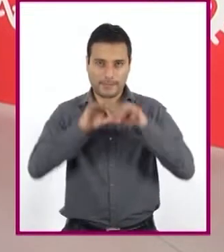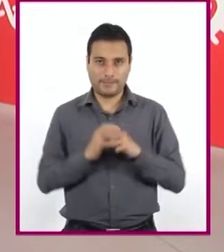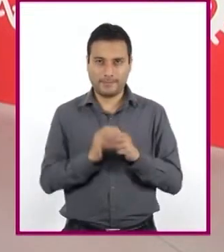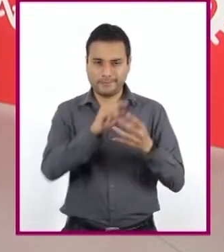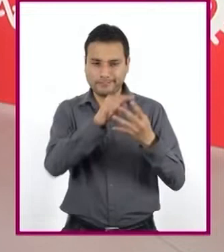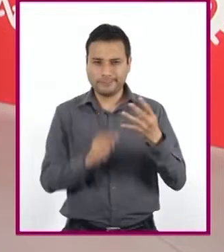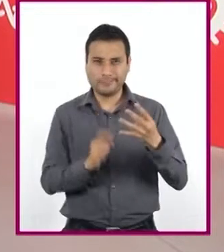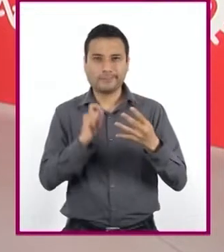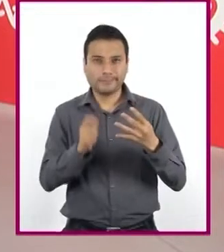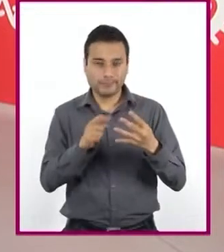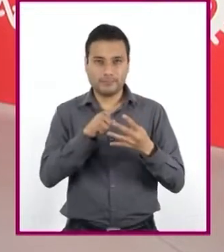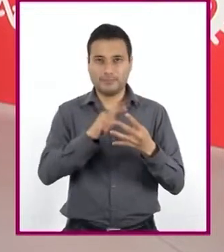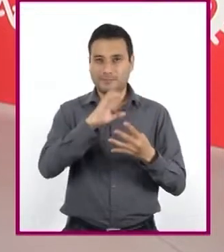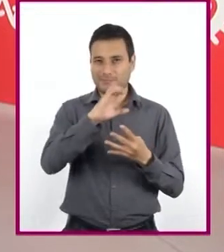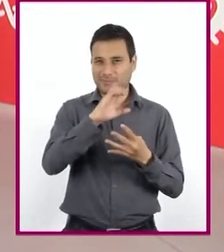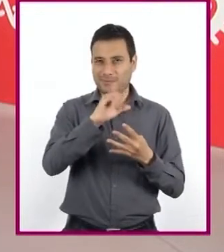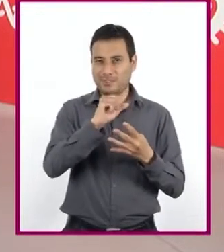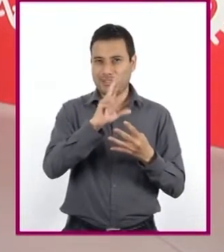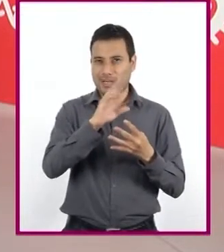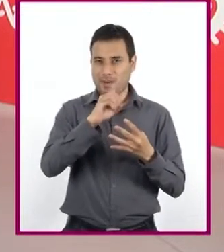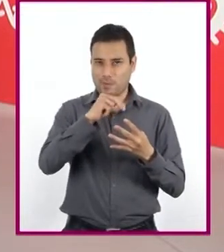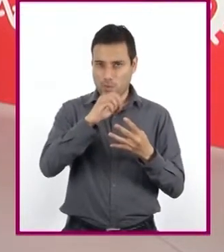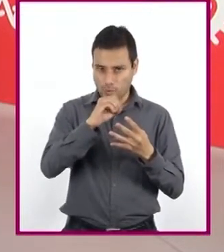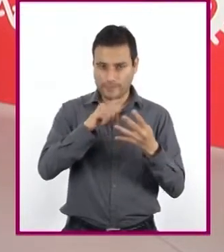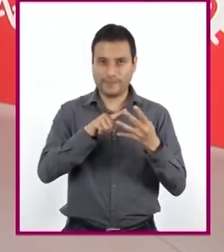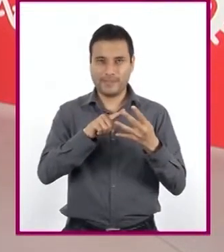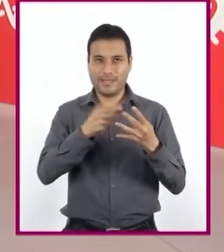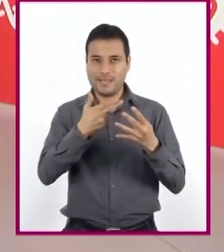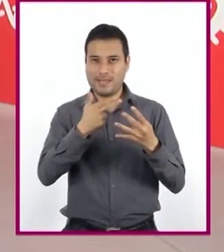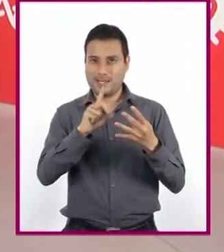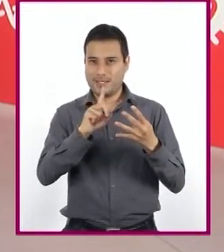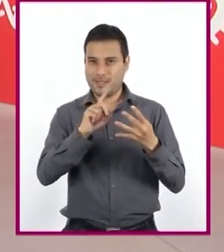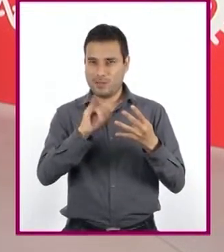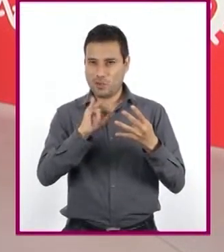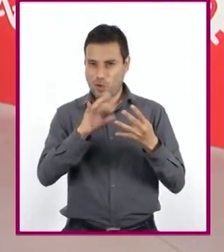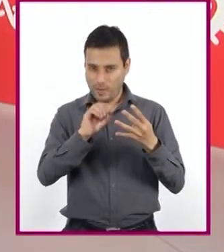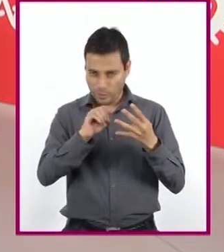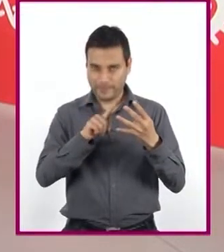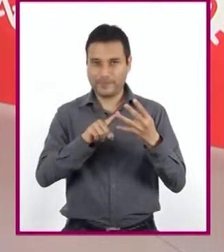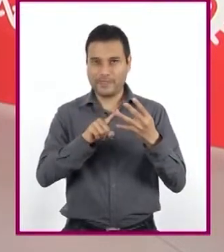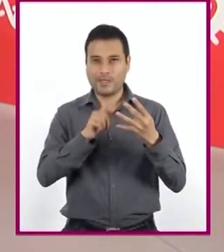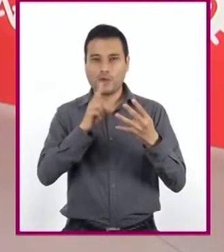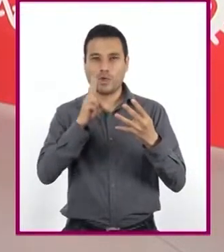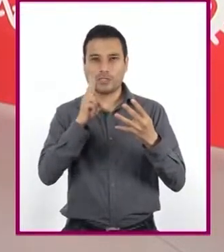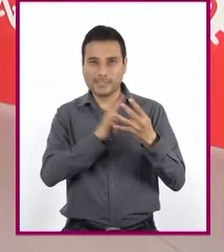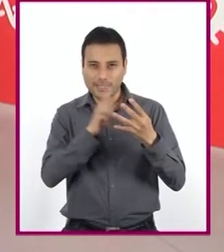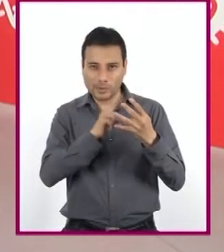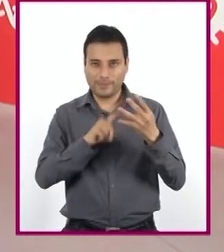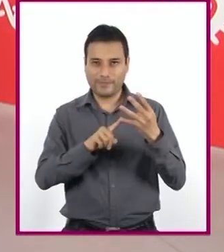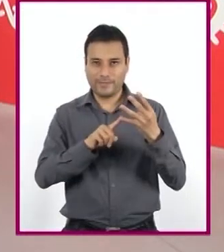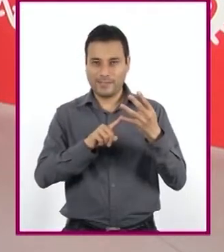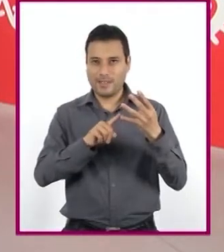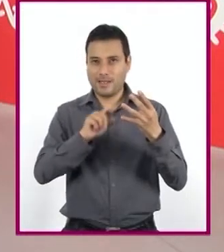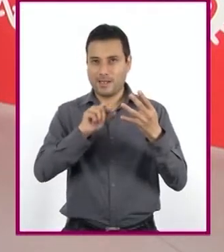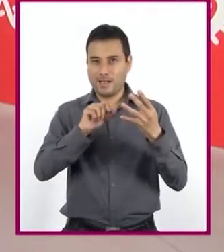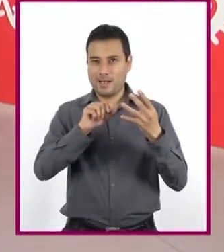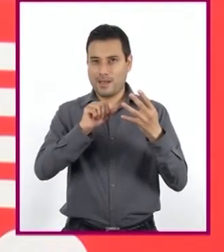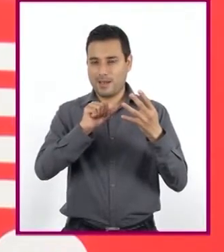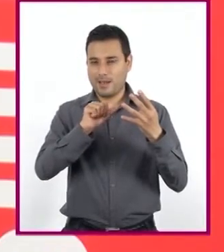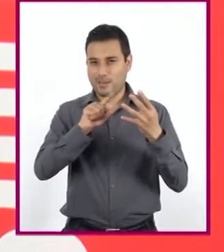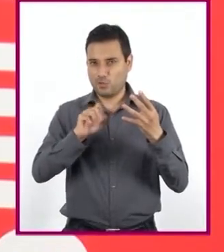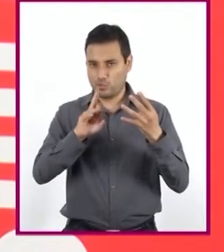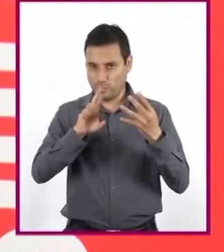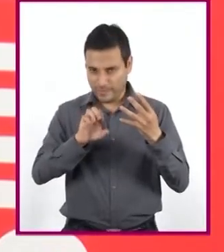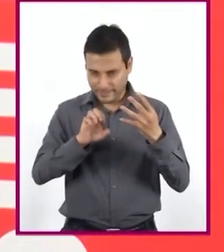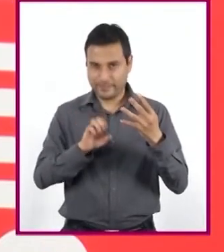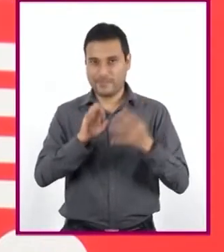son carbono, hidrógeno, oxígeno, nitrógeno, azufre y fósforo.